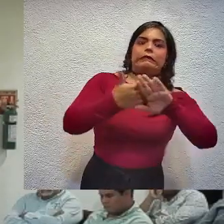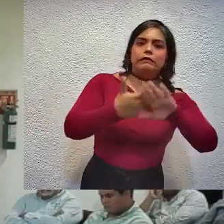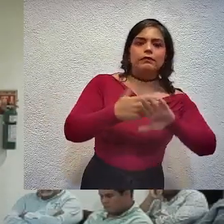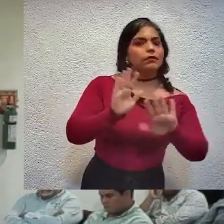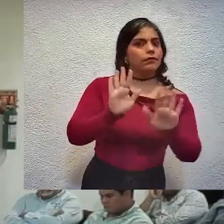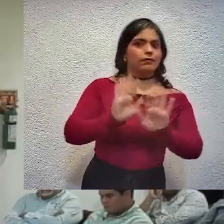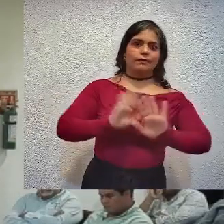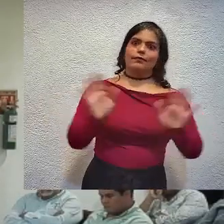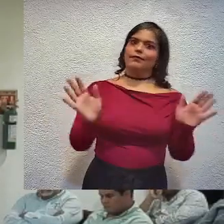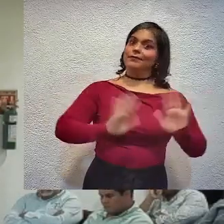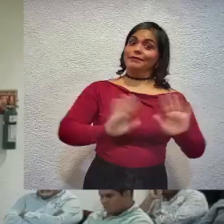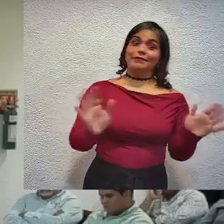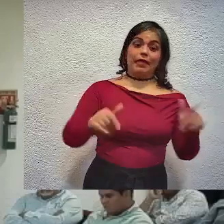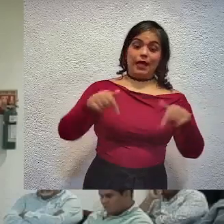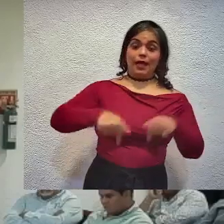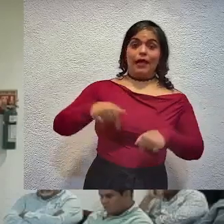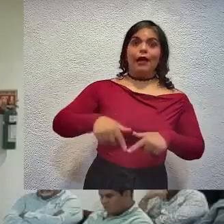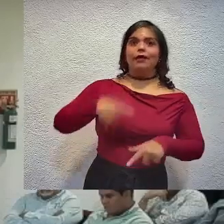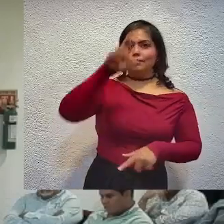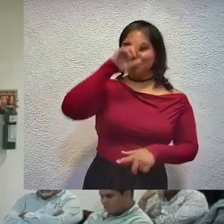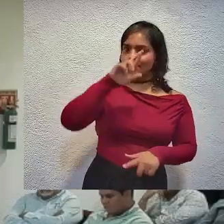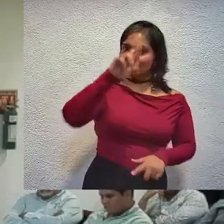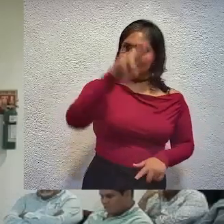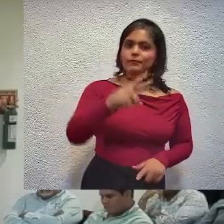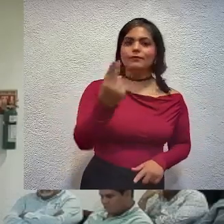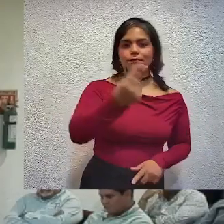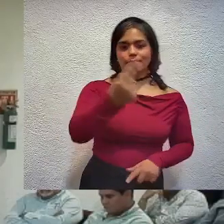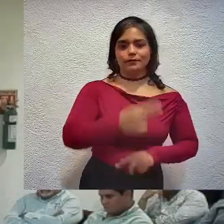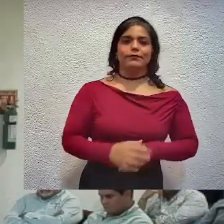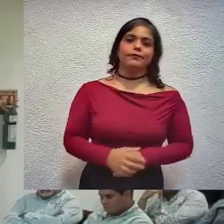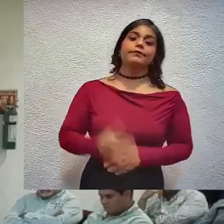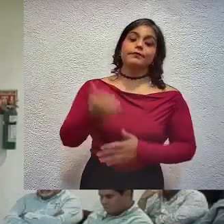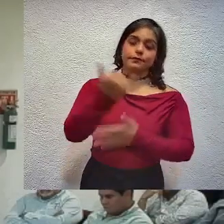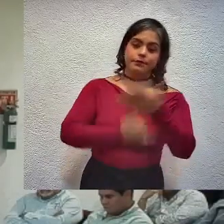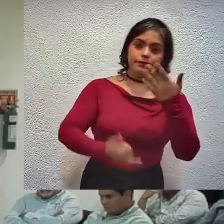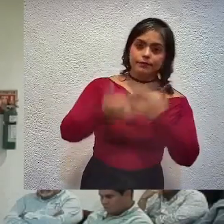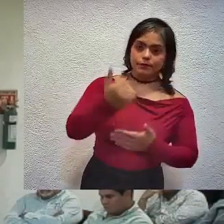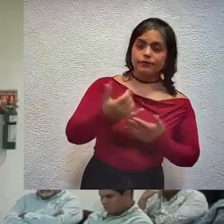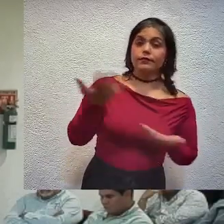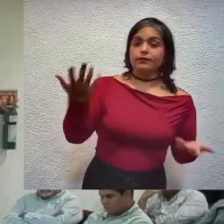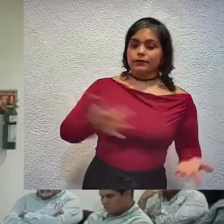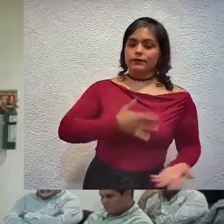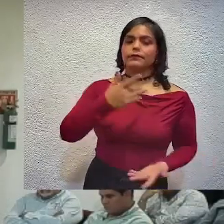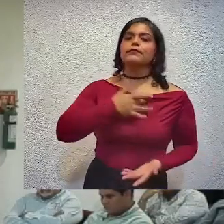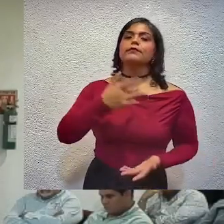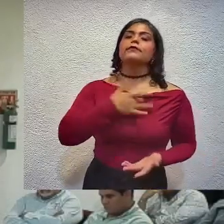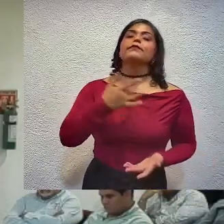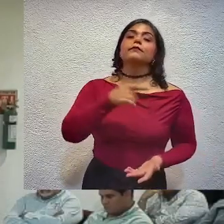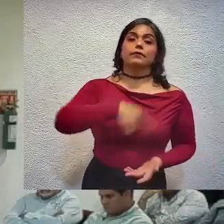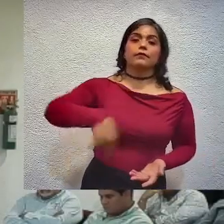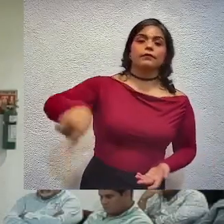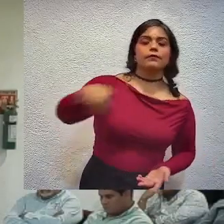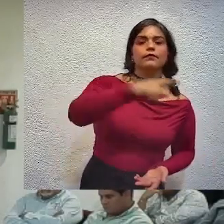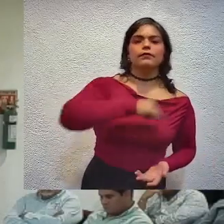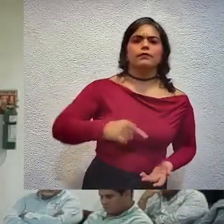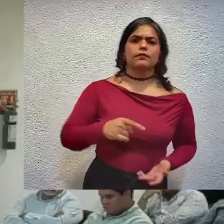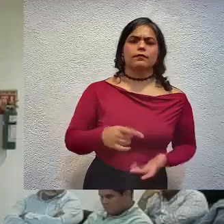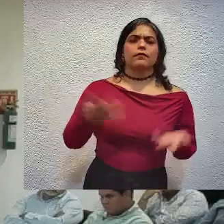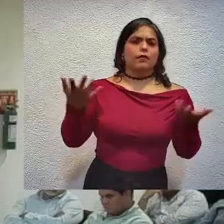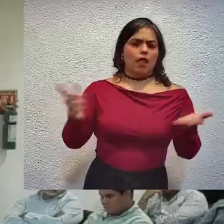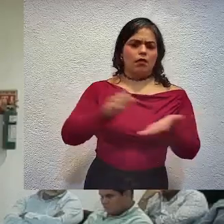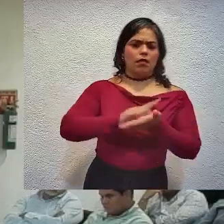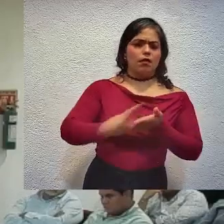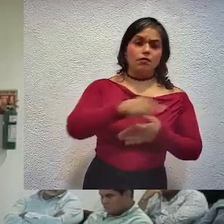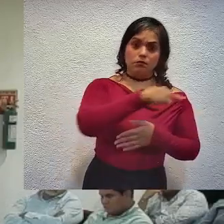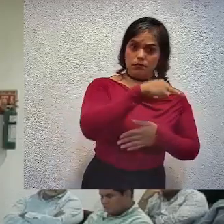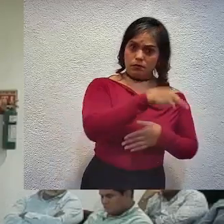encargo. Finalmente, se razona en el proyecto que se somete a consideración del Pleno que no hay afectación a los derechos